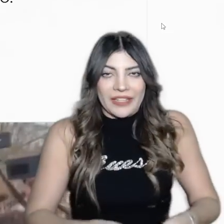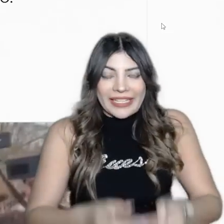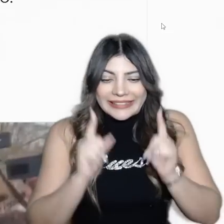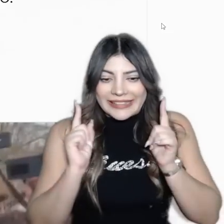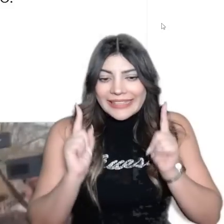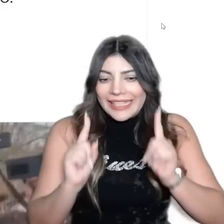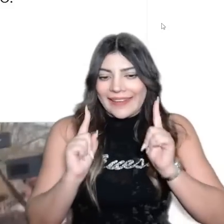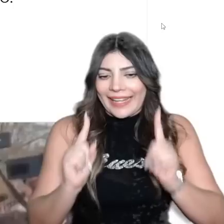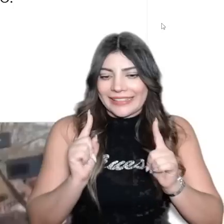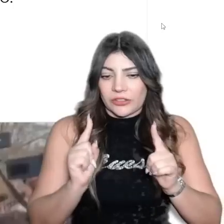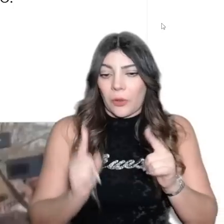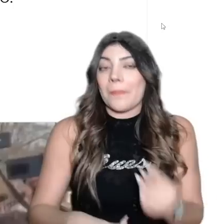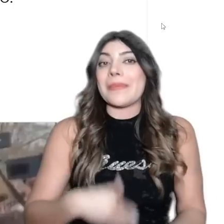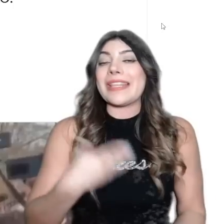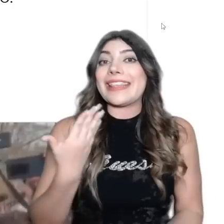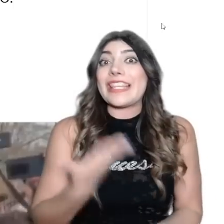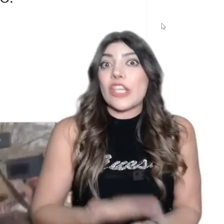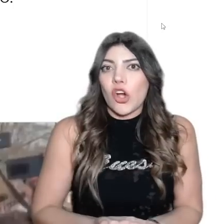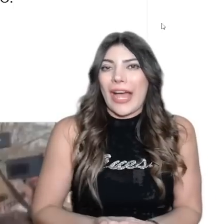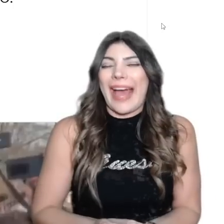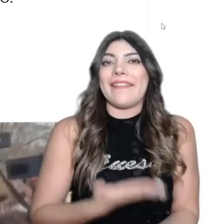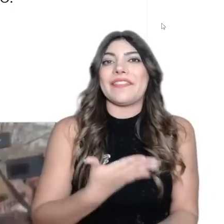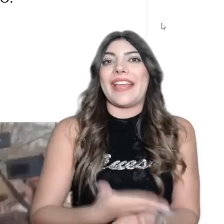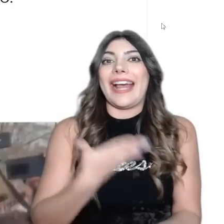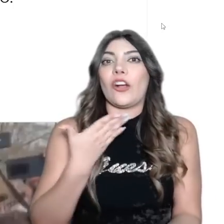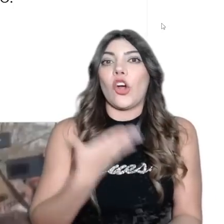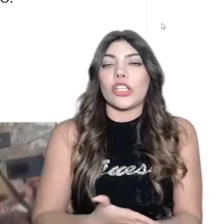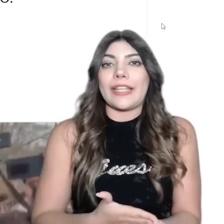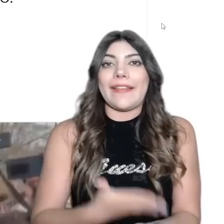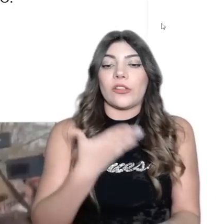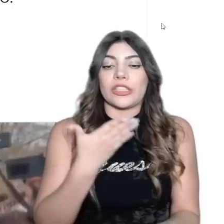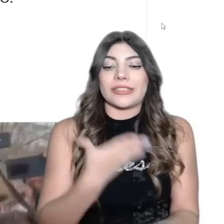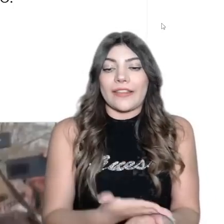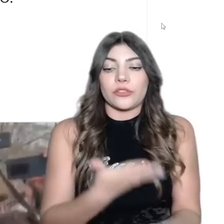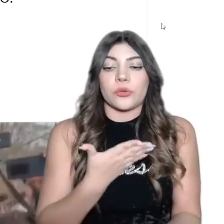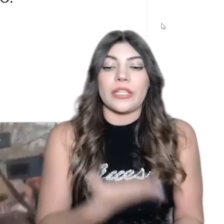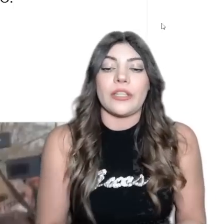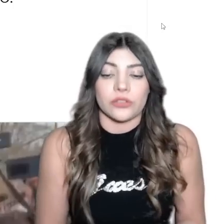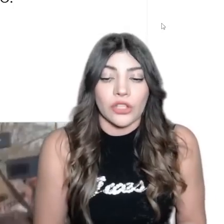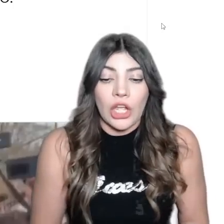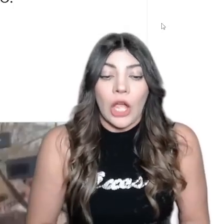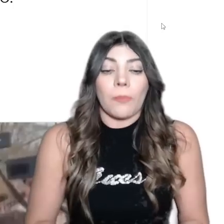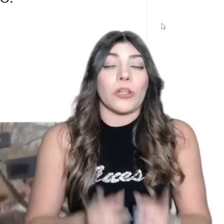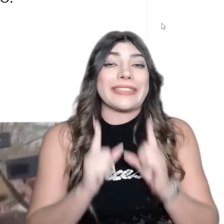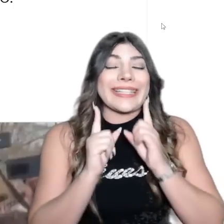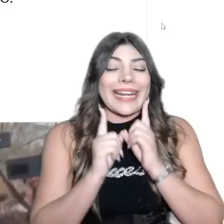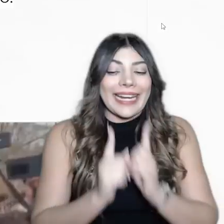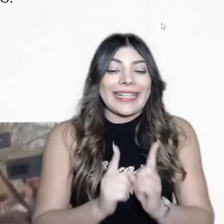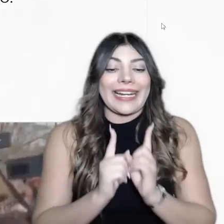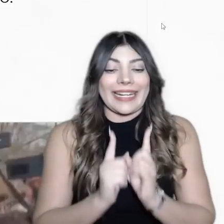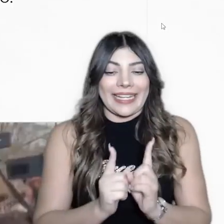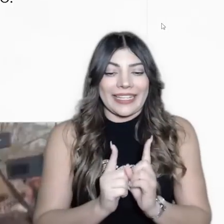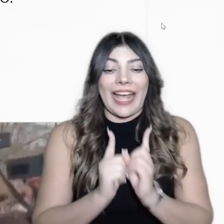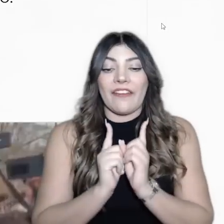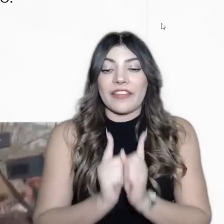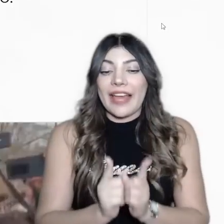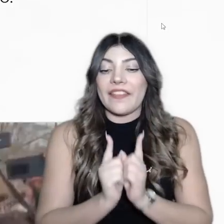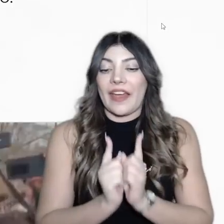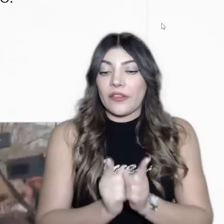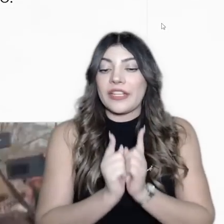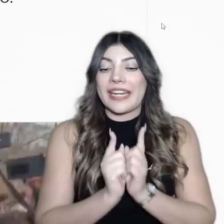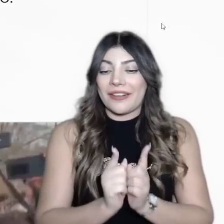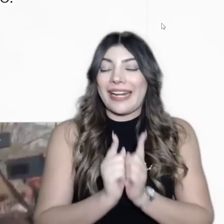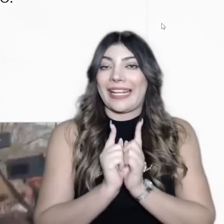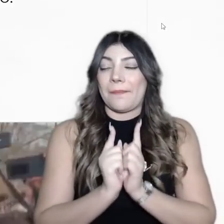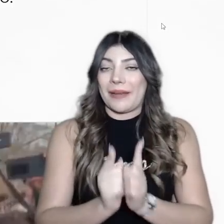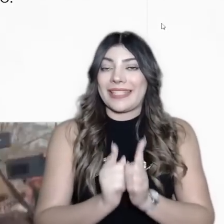siguiente. César de Castro mintió ante la corte de los Estados Unidos por señalar que el rey había